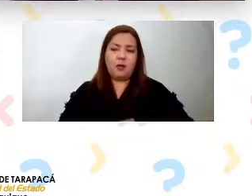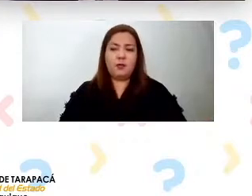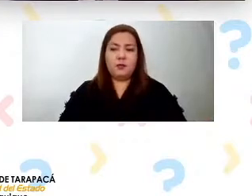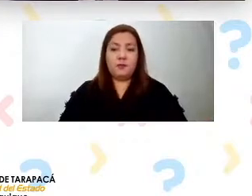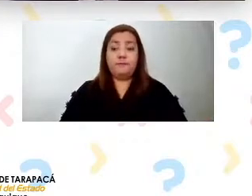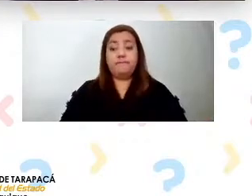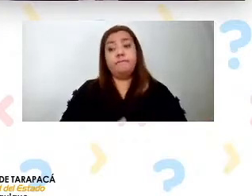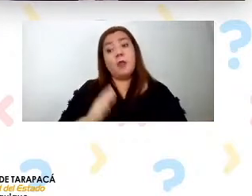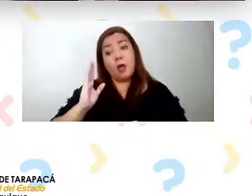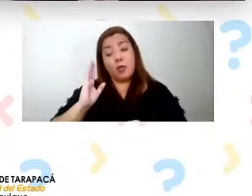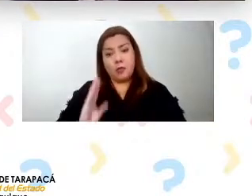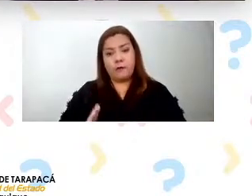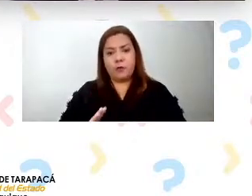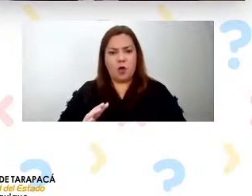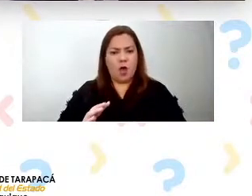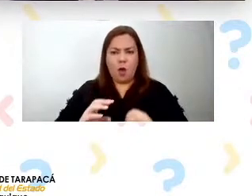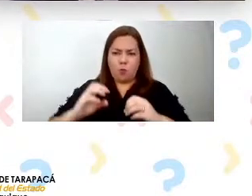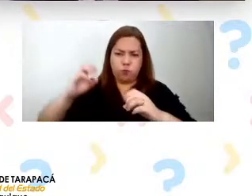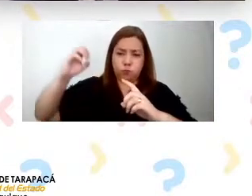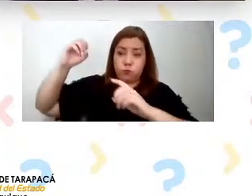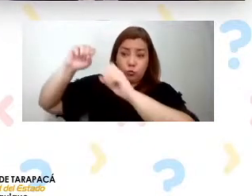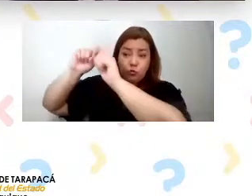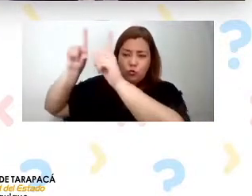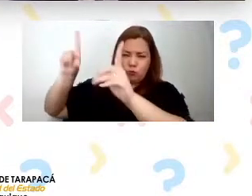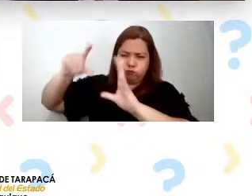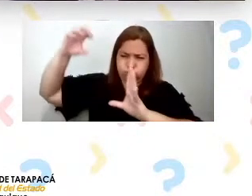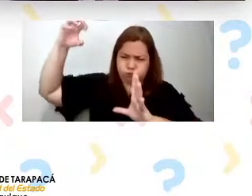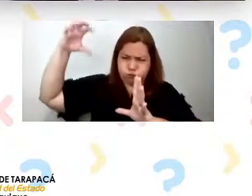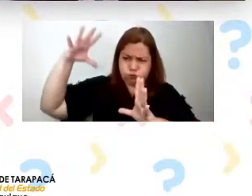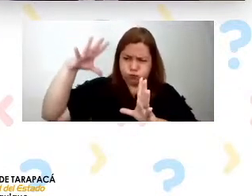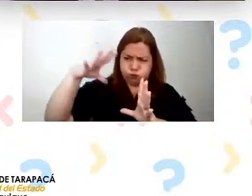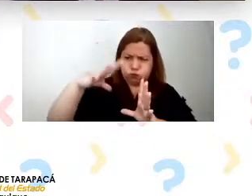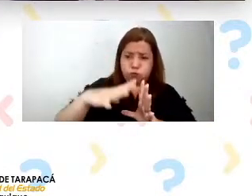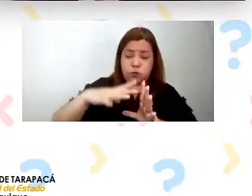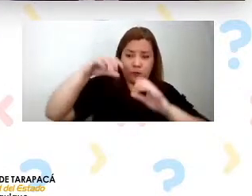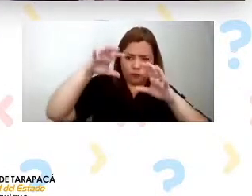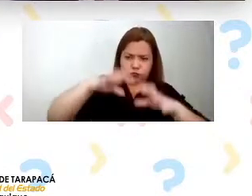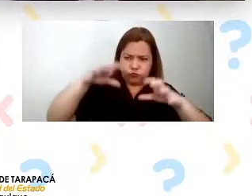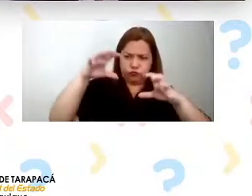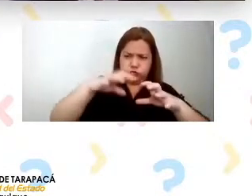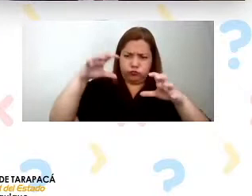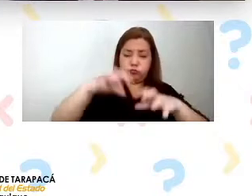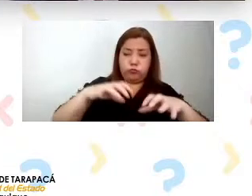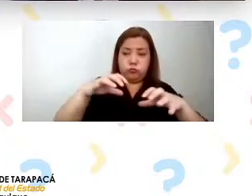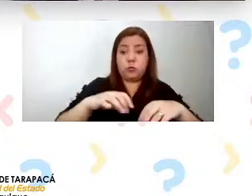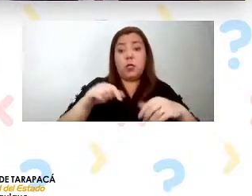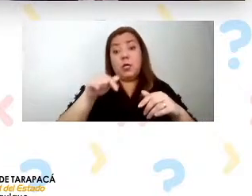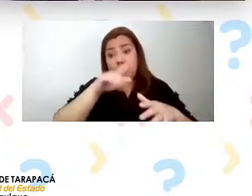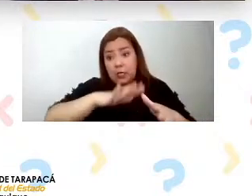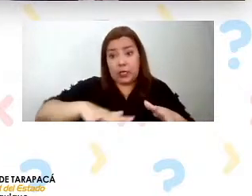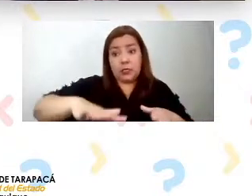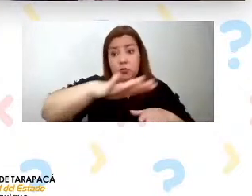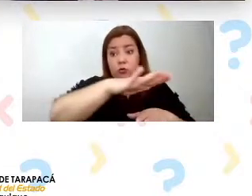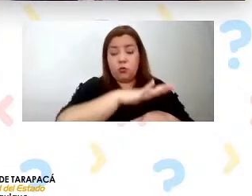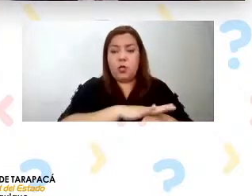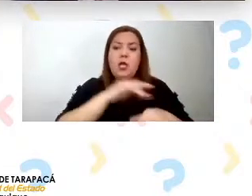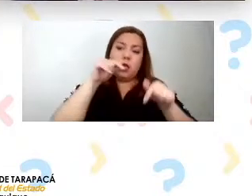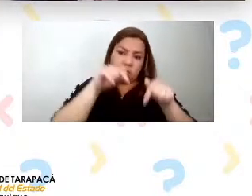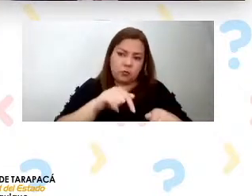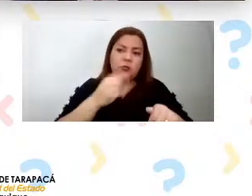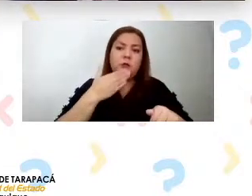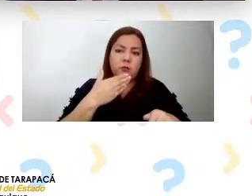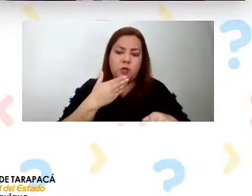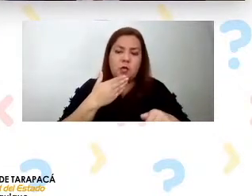debido a la intensa radiación que ocurre en estos sectores, también provocan